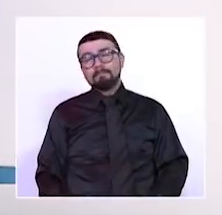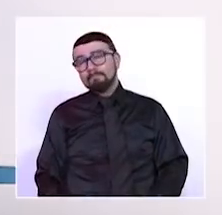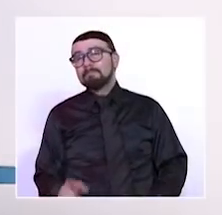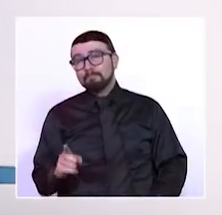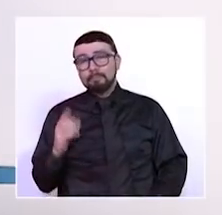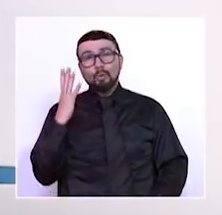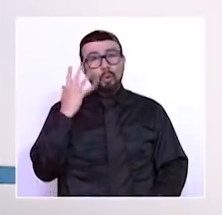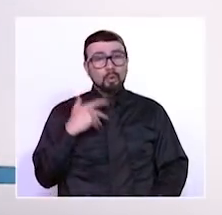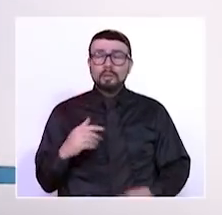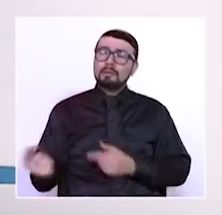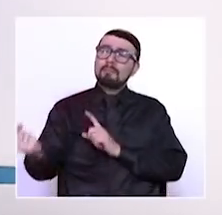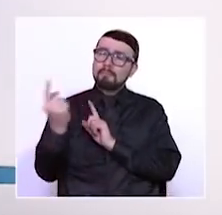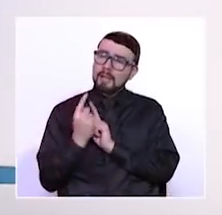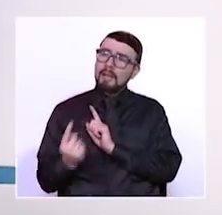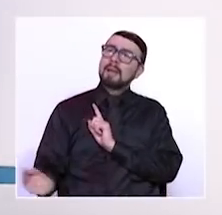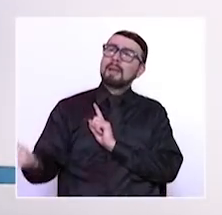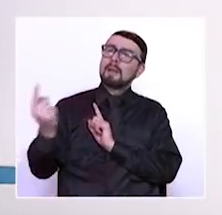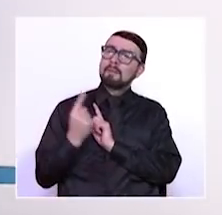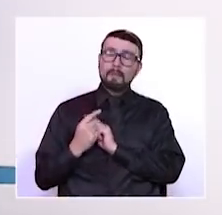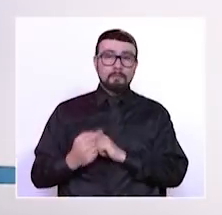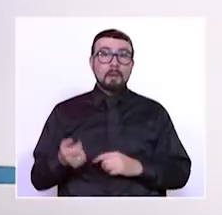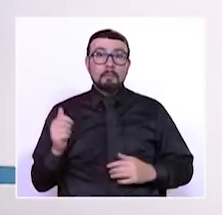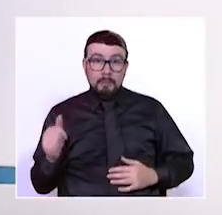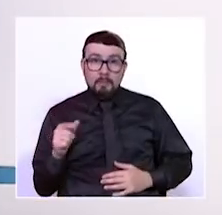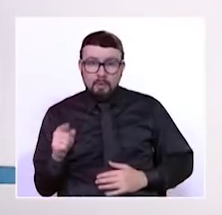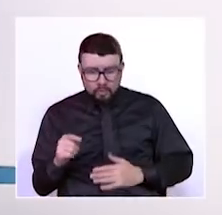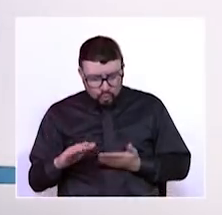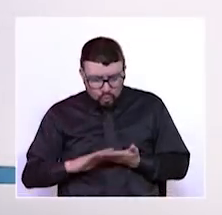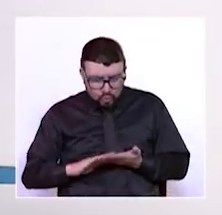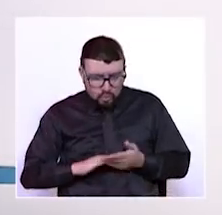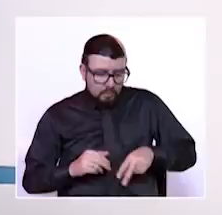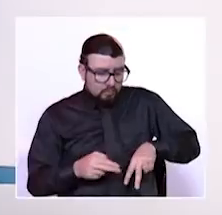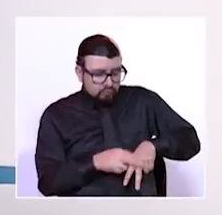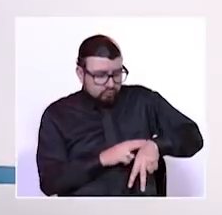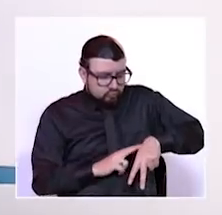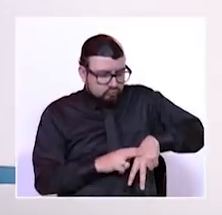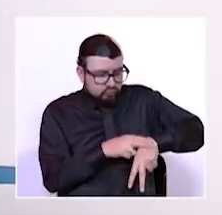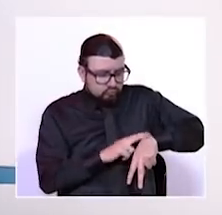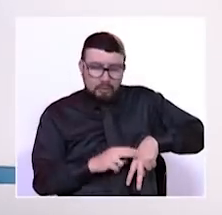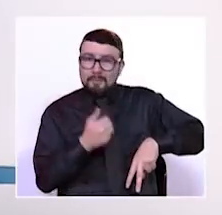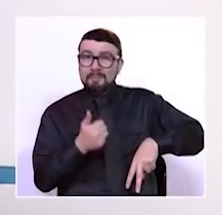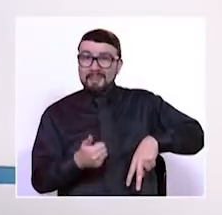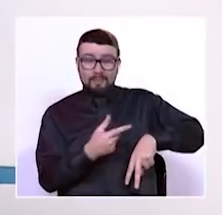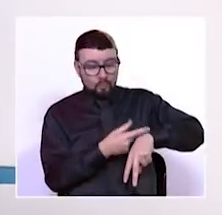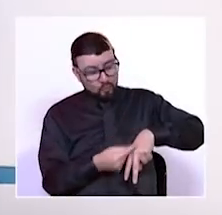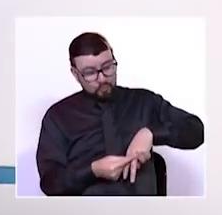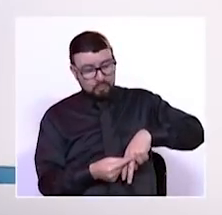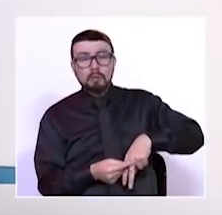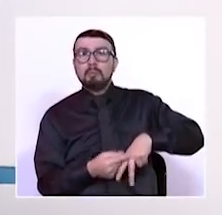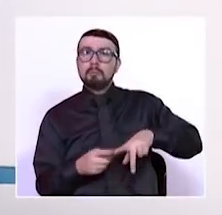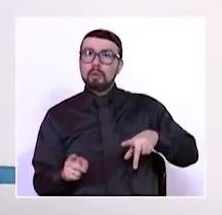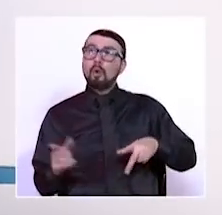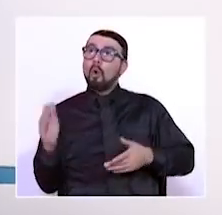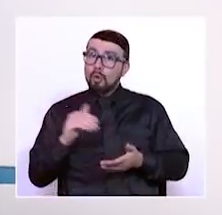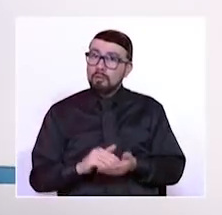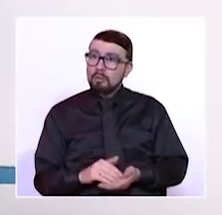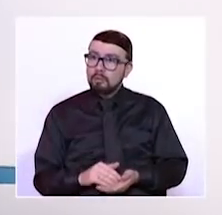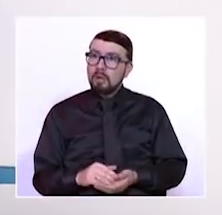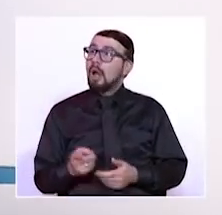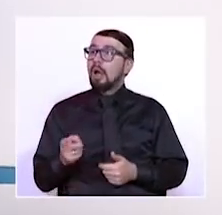la gente está tratando la herida. Lo que queríamos de evitar es que le dé la herida. ¿Será que tengo que bajar de